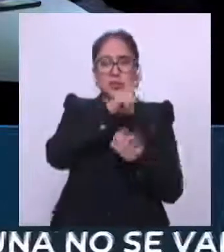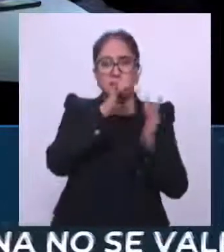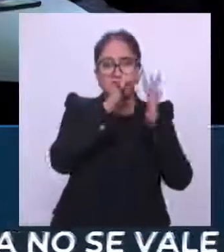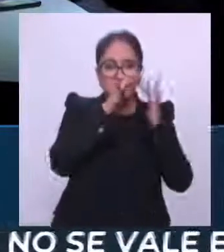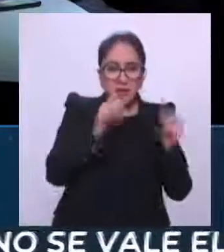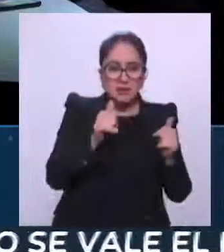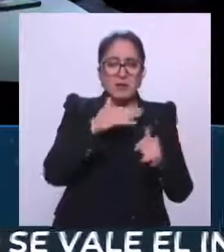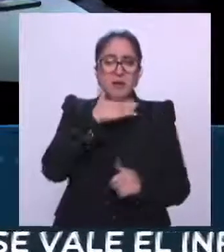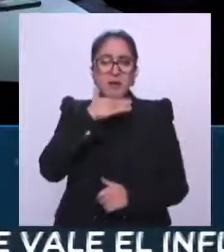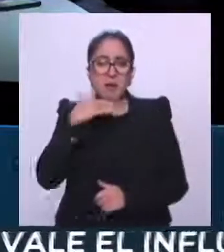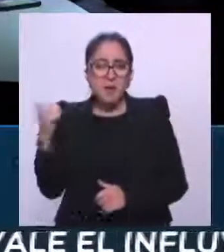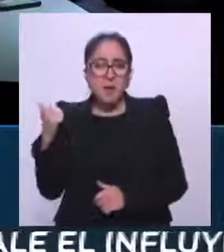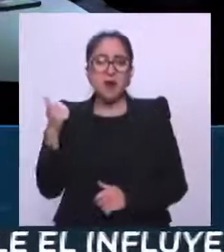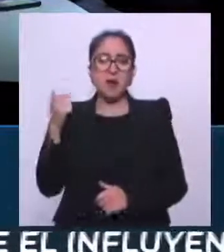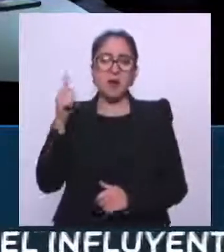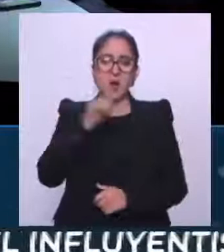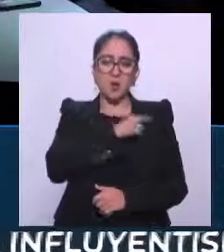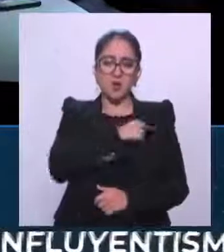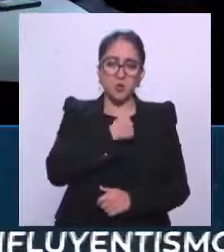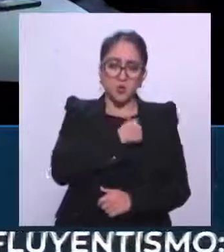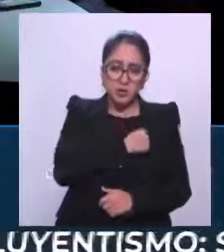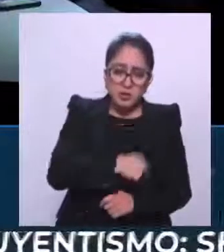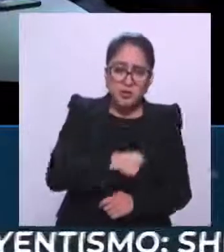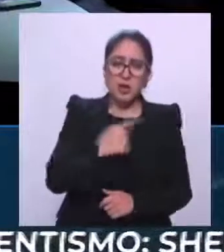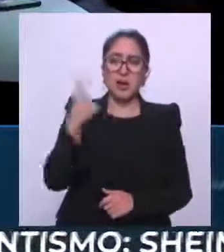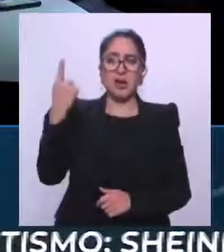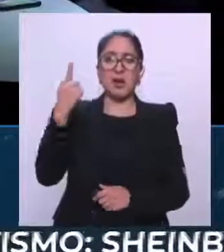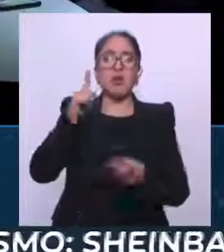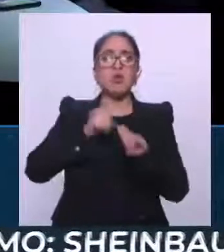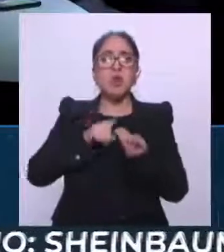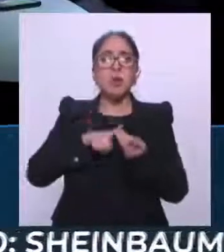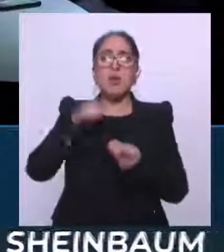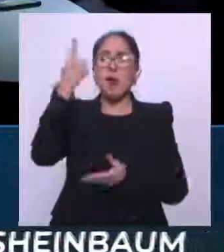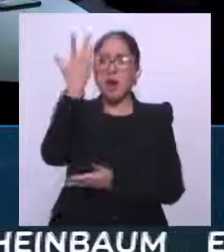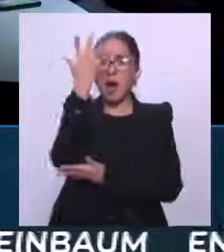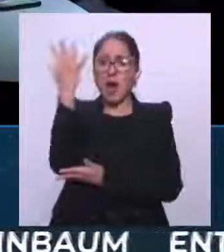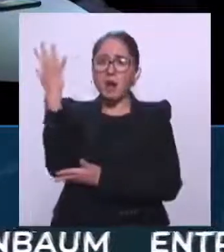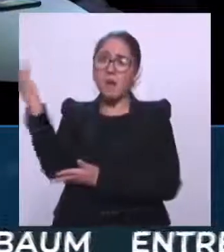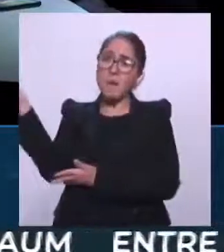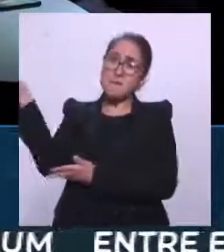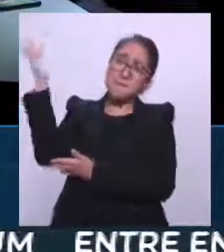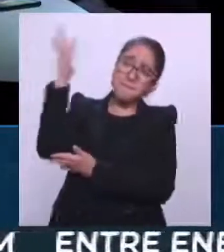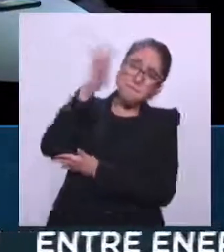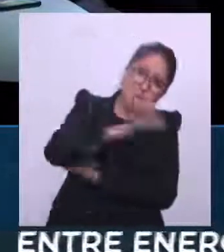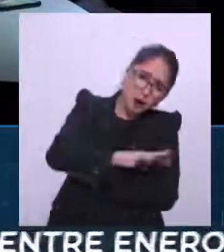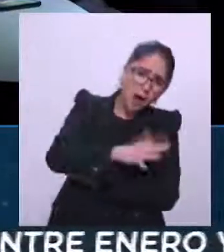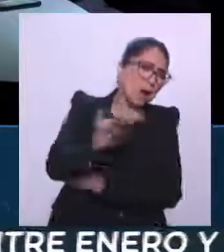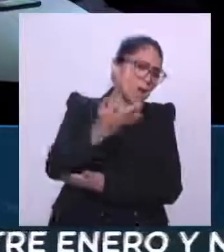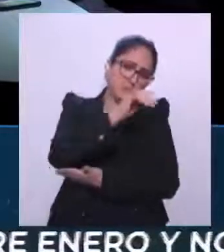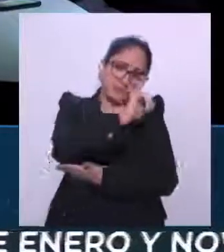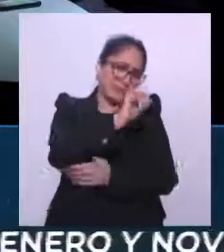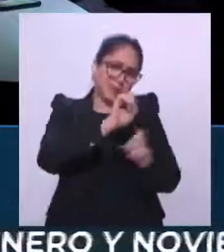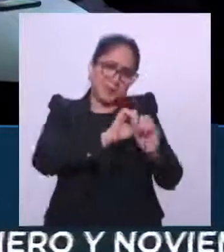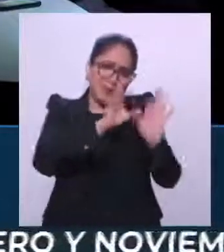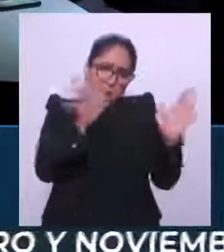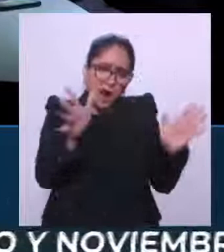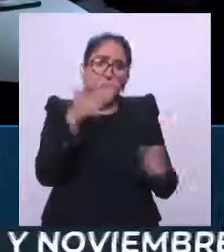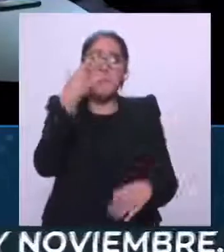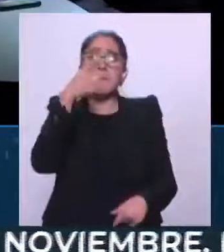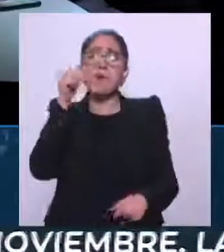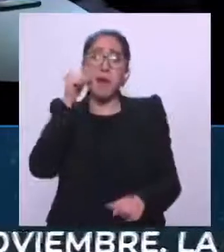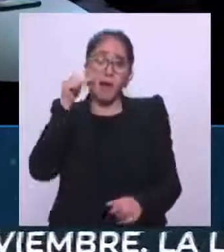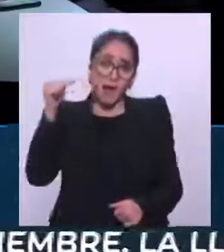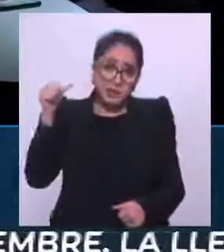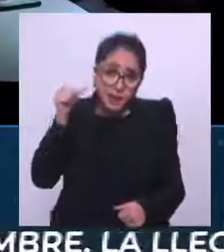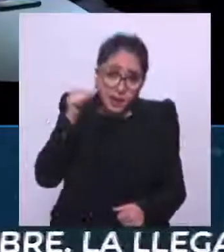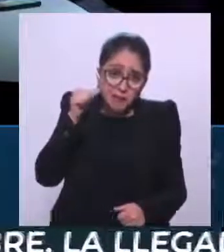Suiza, Italia, es por la caída de un árbol en una línea de transmisión. Por supuesto, pero digo como el de ayer. No puedes evitar. Sí,